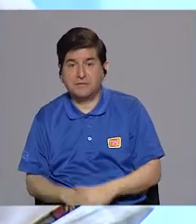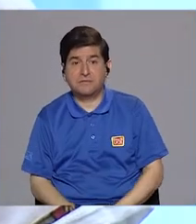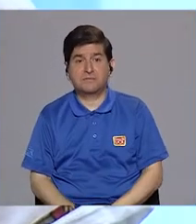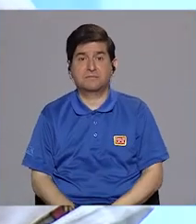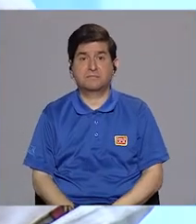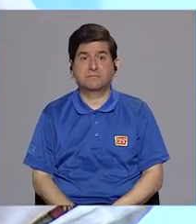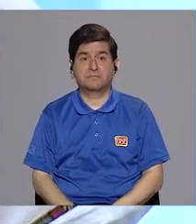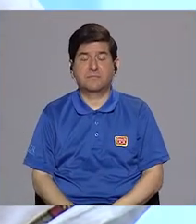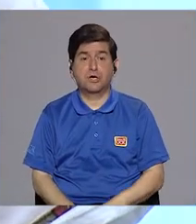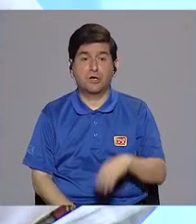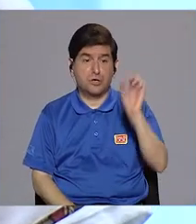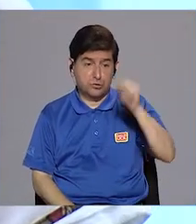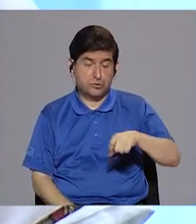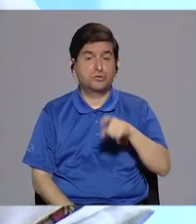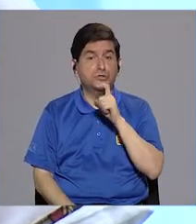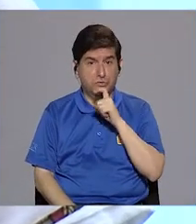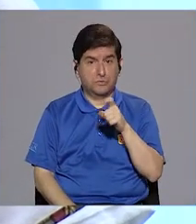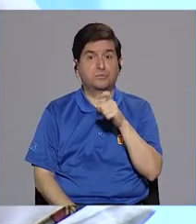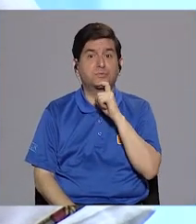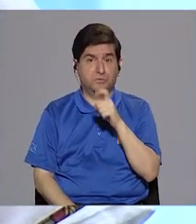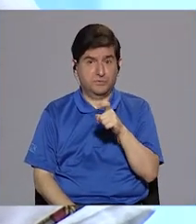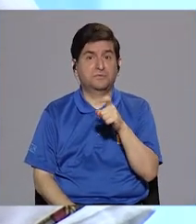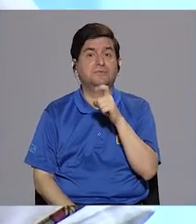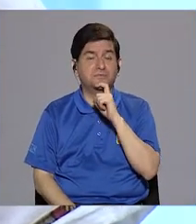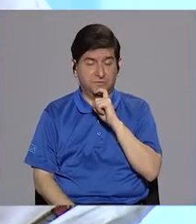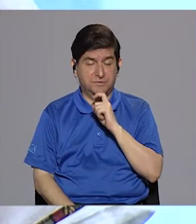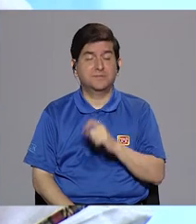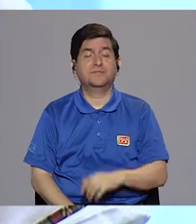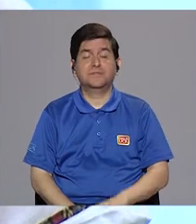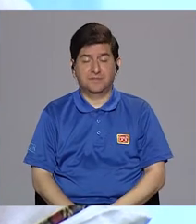Sí, es difícil de...